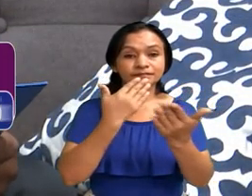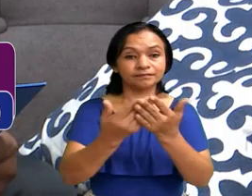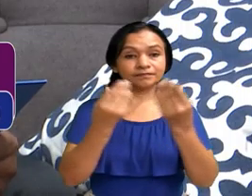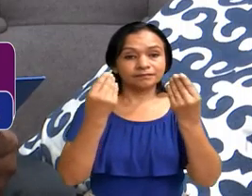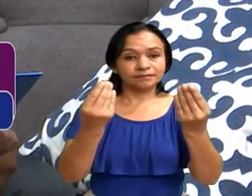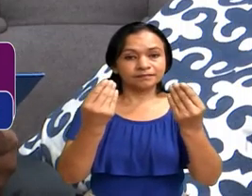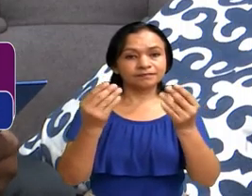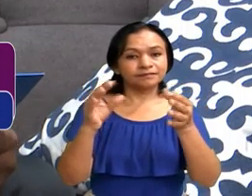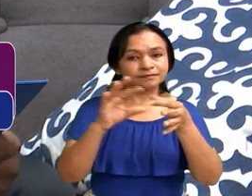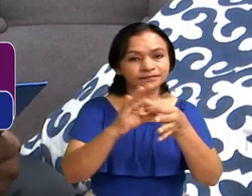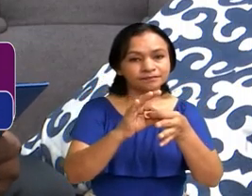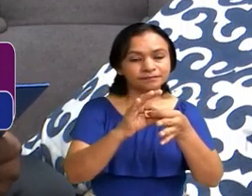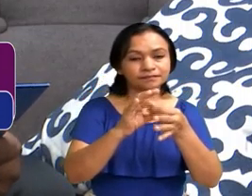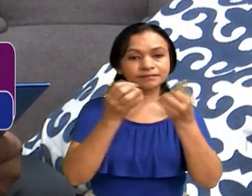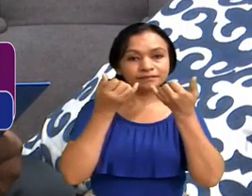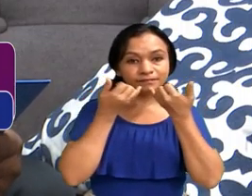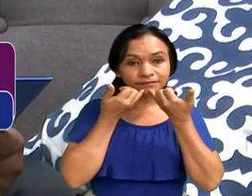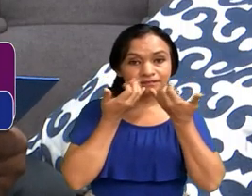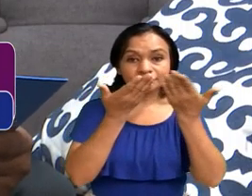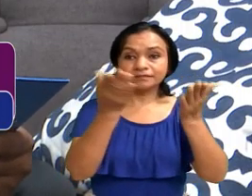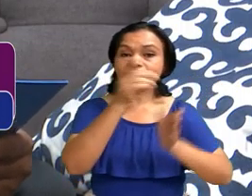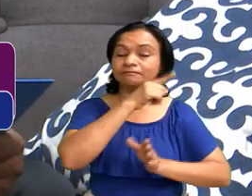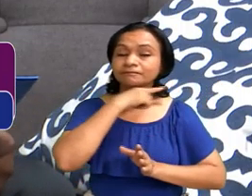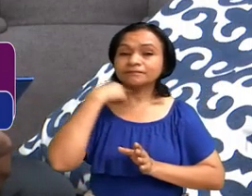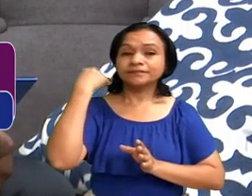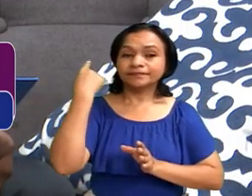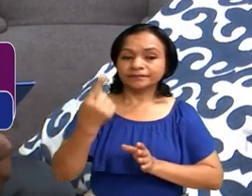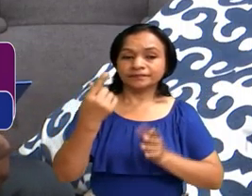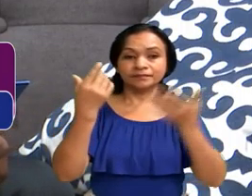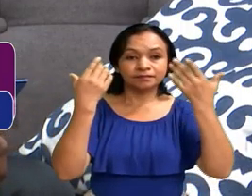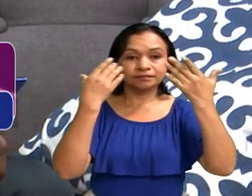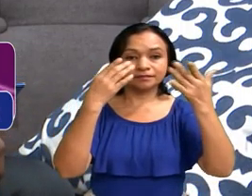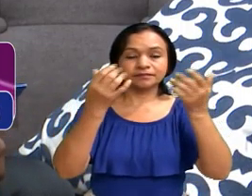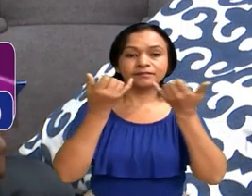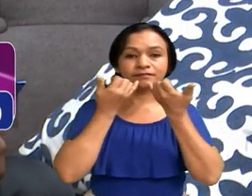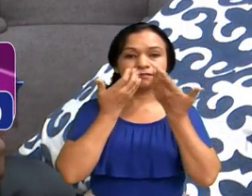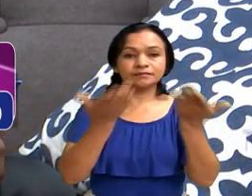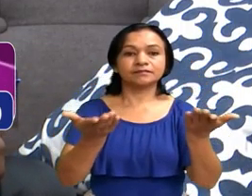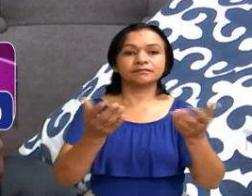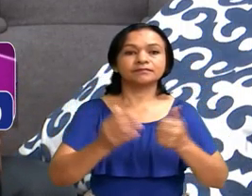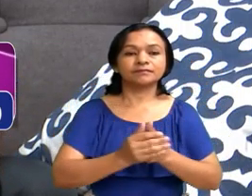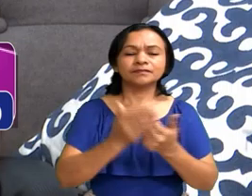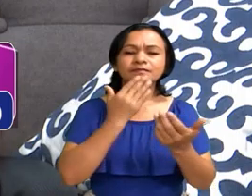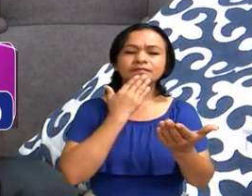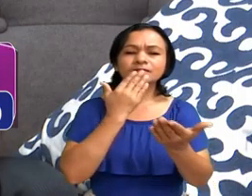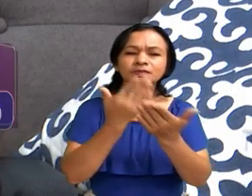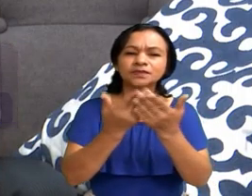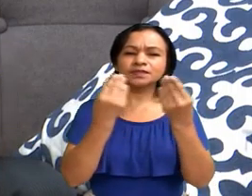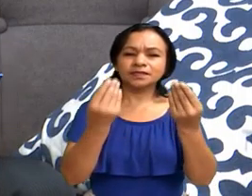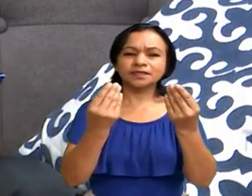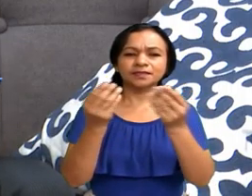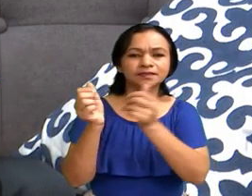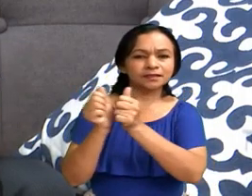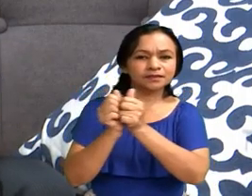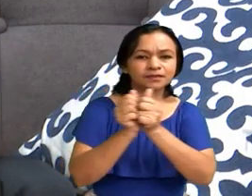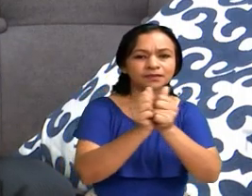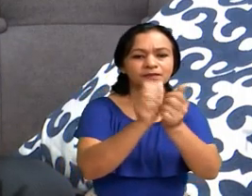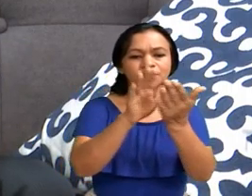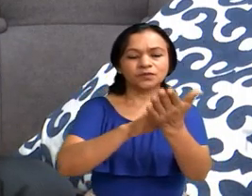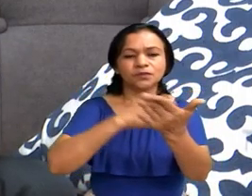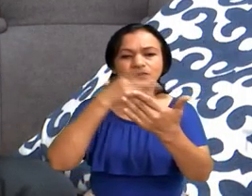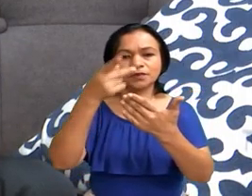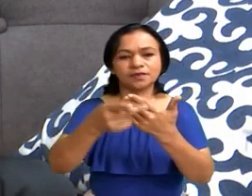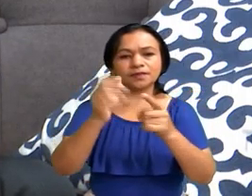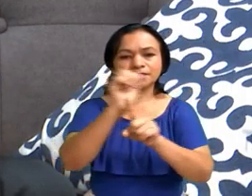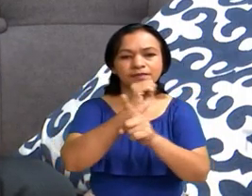nos haya acompañado. Aquí está información veraz, constatable, de fuentes primarias de la información. Le agradecemos entonces que nos haya acompañado a su programa desde